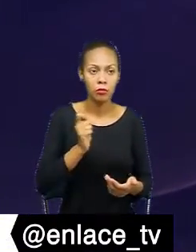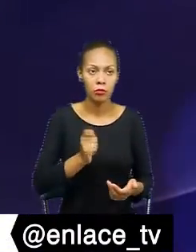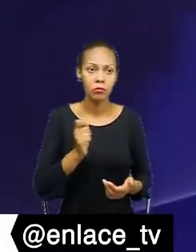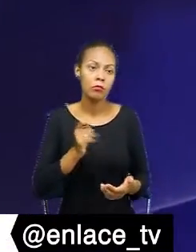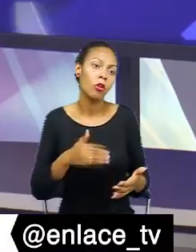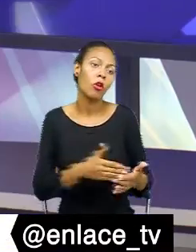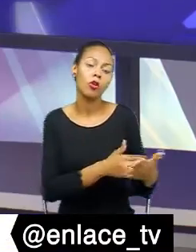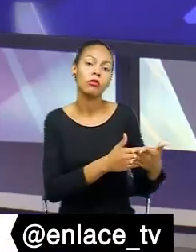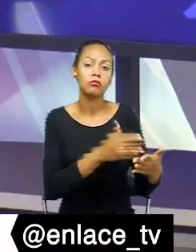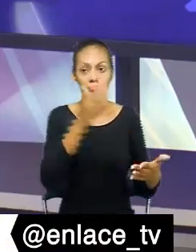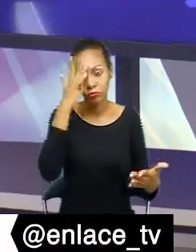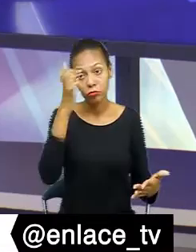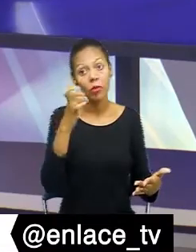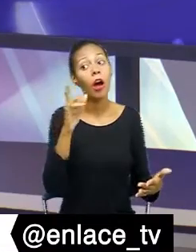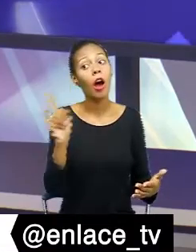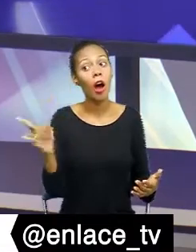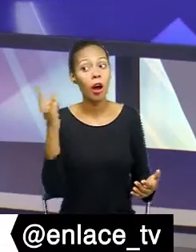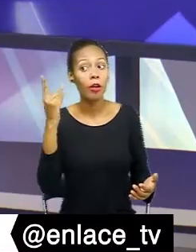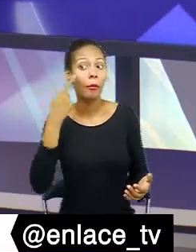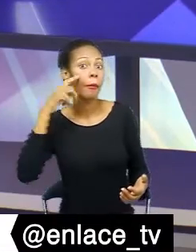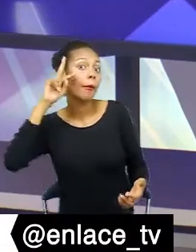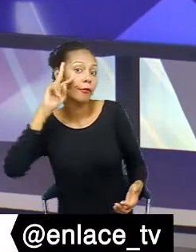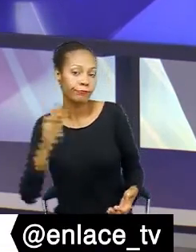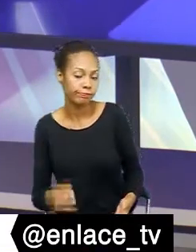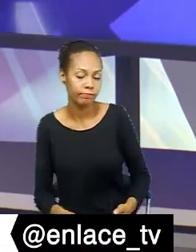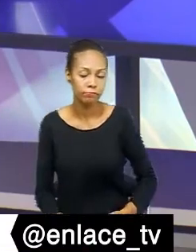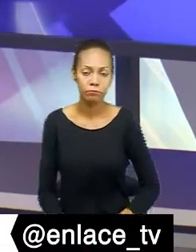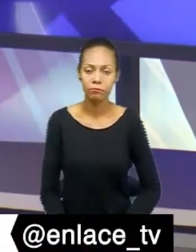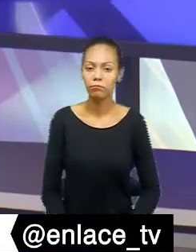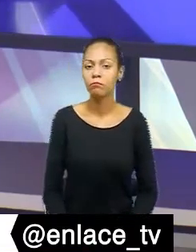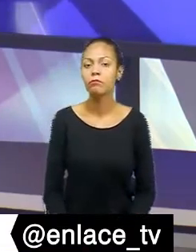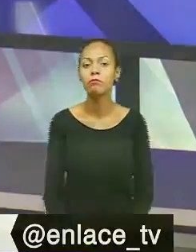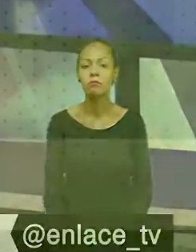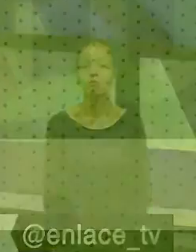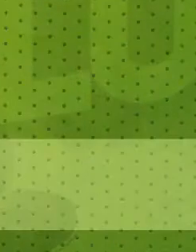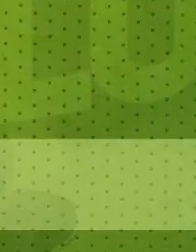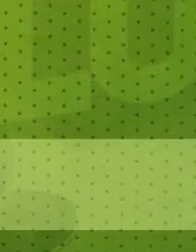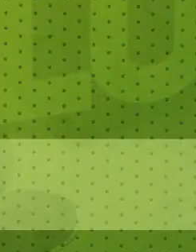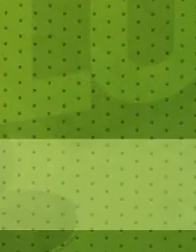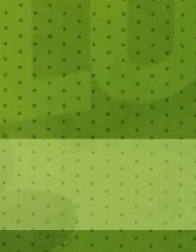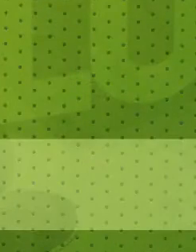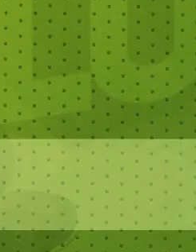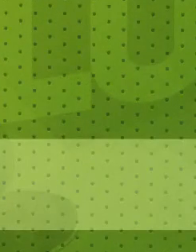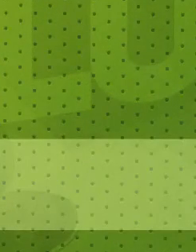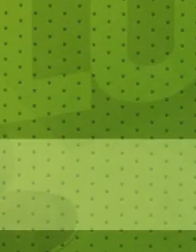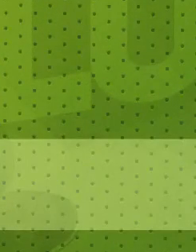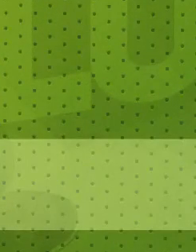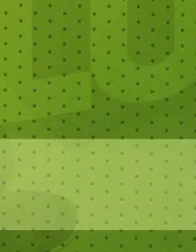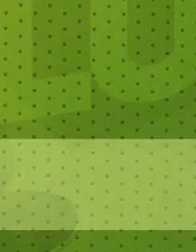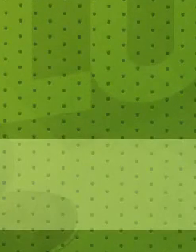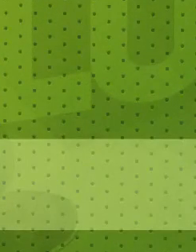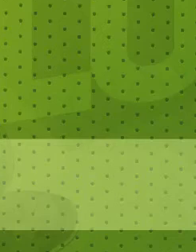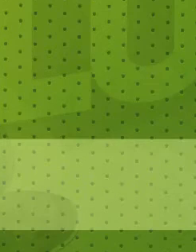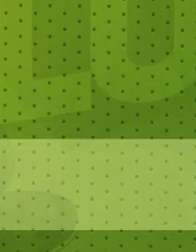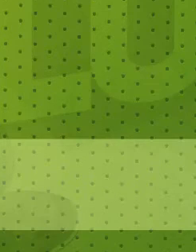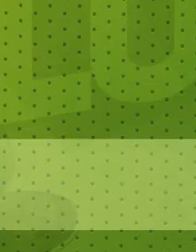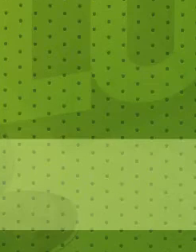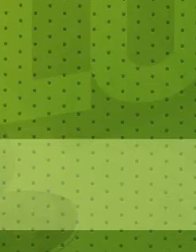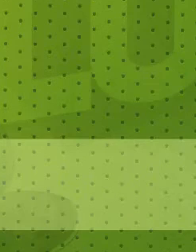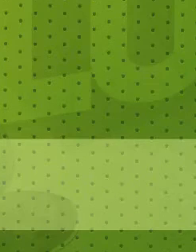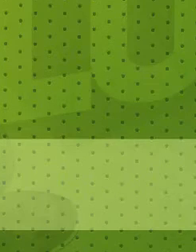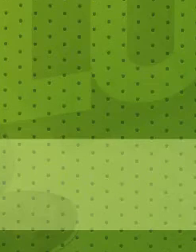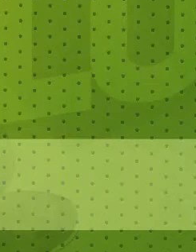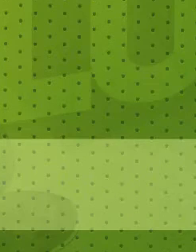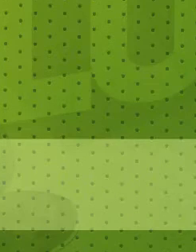suya. El Instituto Antonio Nariño es formación con excelencia académica. Ya están abiertas las inscripciones para los nuevos estudiantes